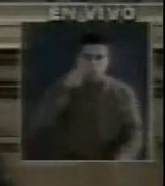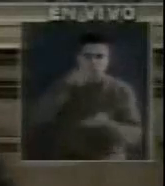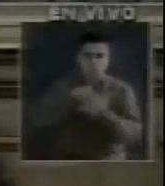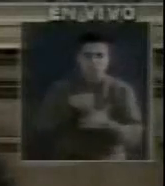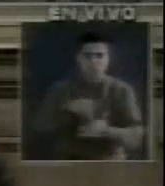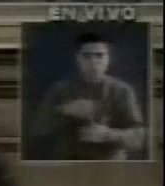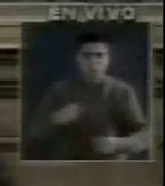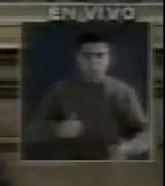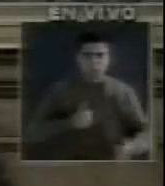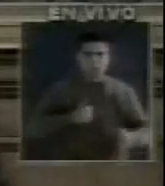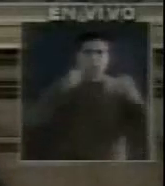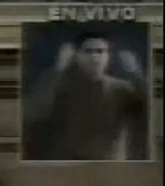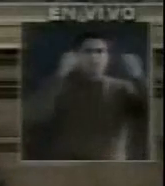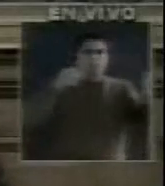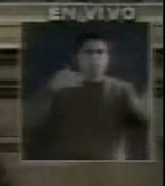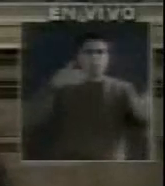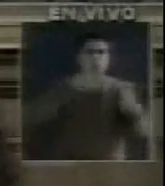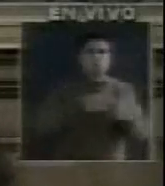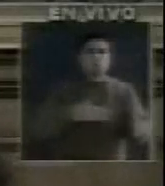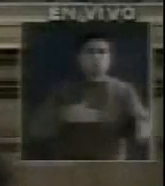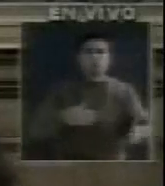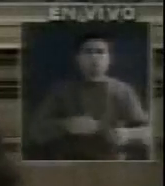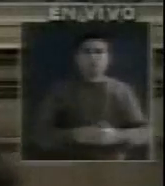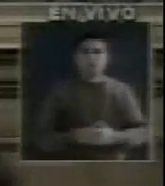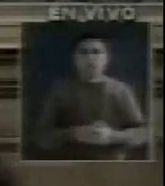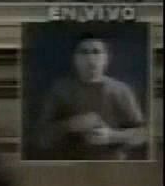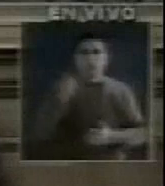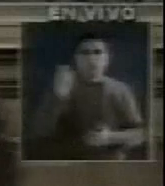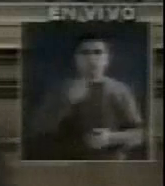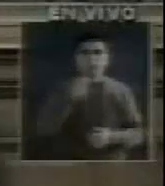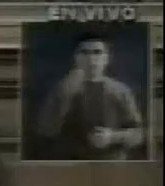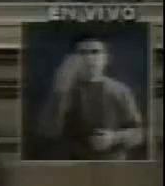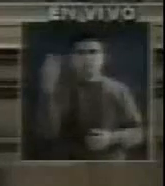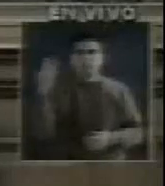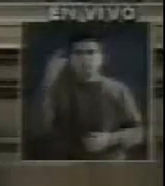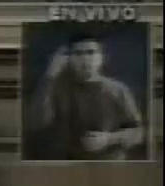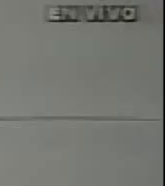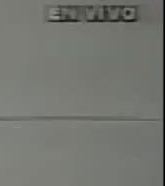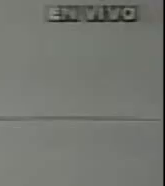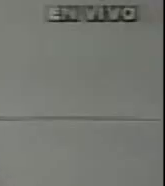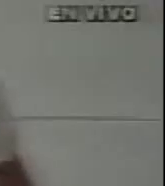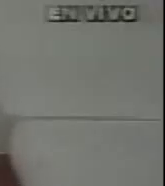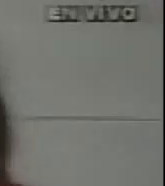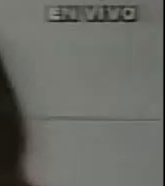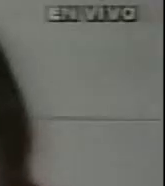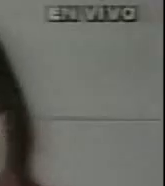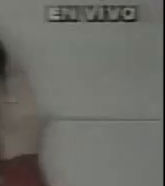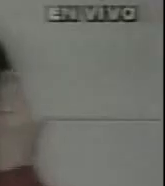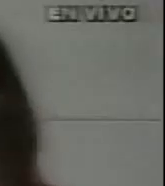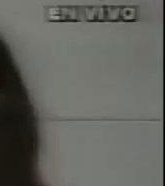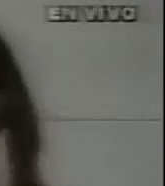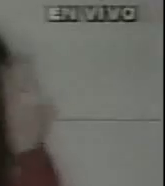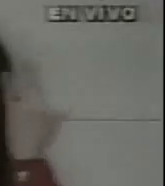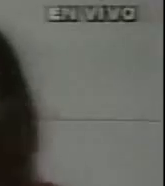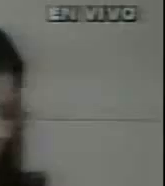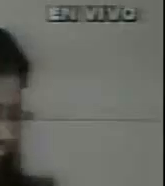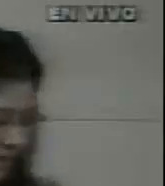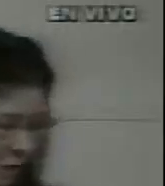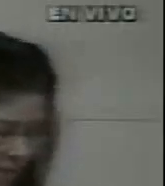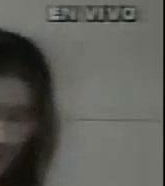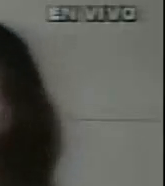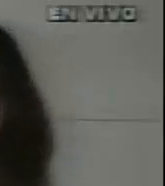de cualquier manifestación y de cualquier acción para ir y poner en su sitio a Globovisión. Esto es lo que estos fascistas, medios de